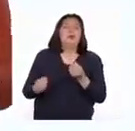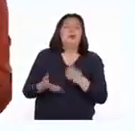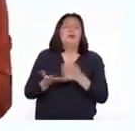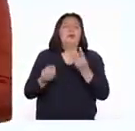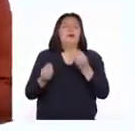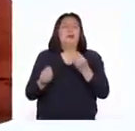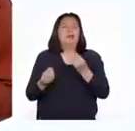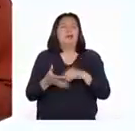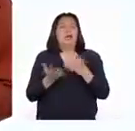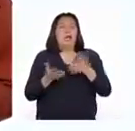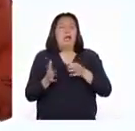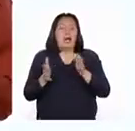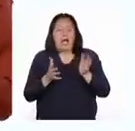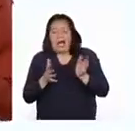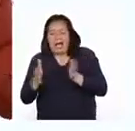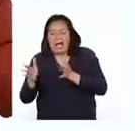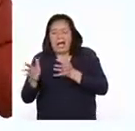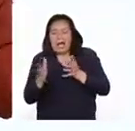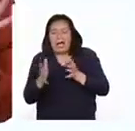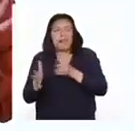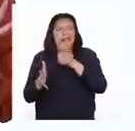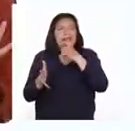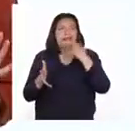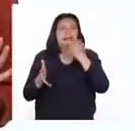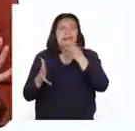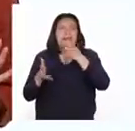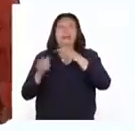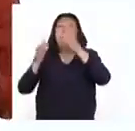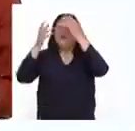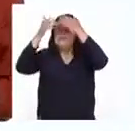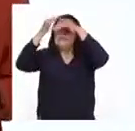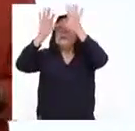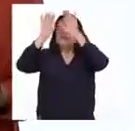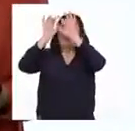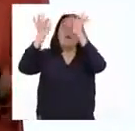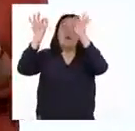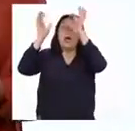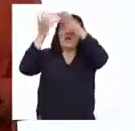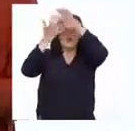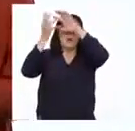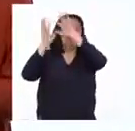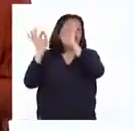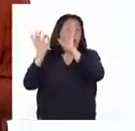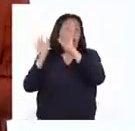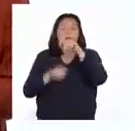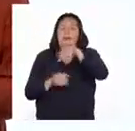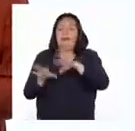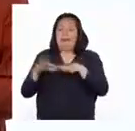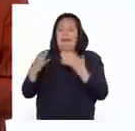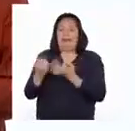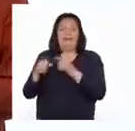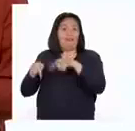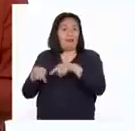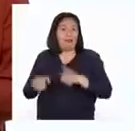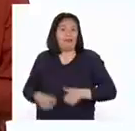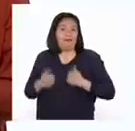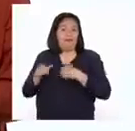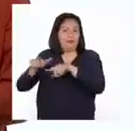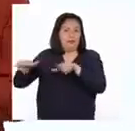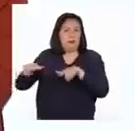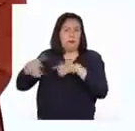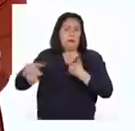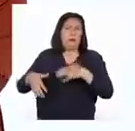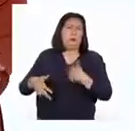el ingreso de masas de aire seco a lugares con cielo despejado. Las familias que viven en estos lugares durante las heladas tienen